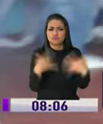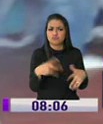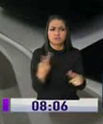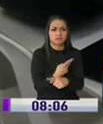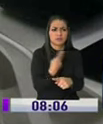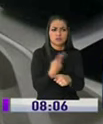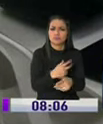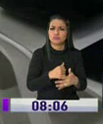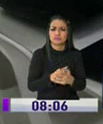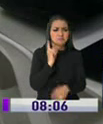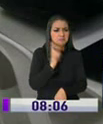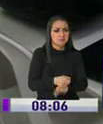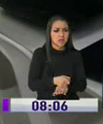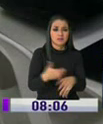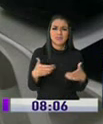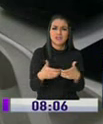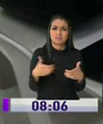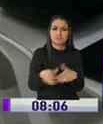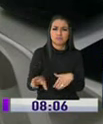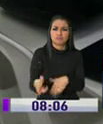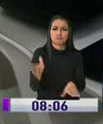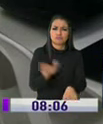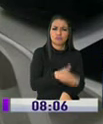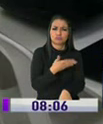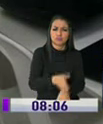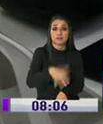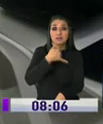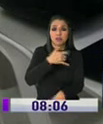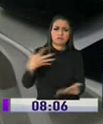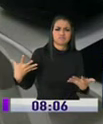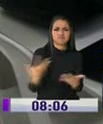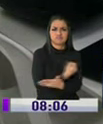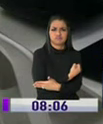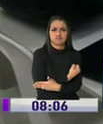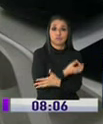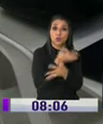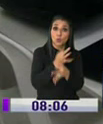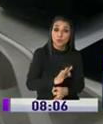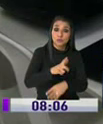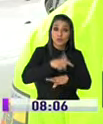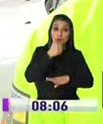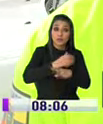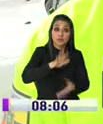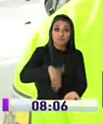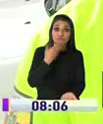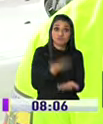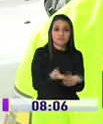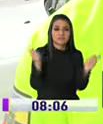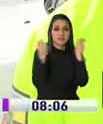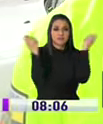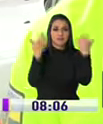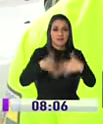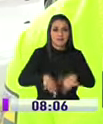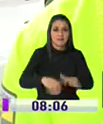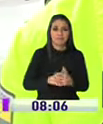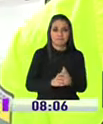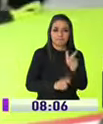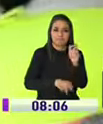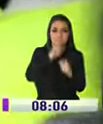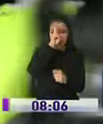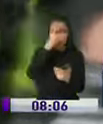ordenó la incautación de los equipos y licor. La diversión se apagó con la llegada de la autoridad. Un evento de lucro también para eso, para las personas.